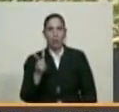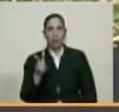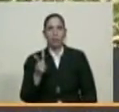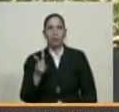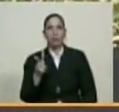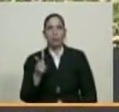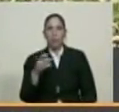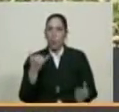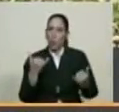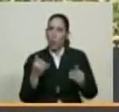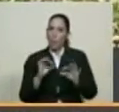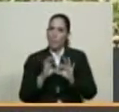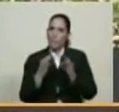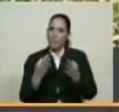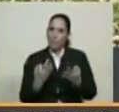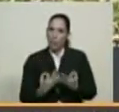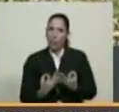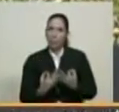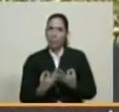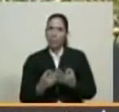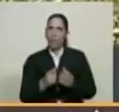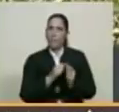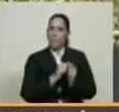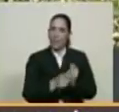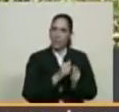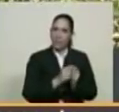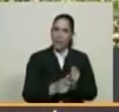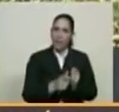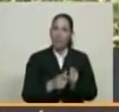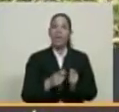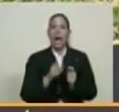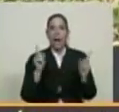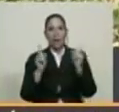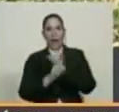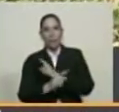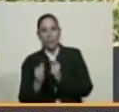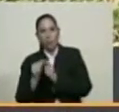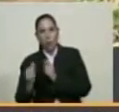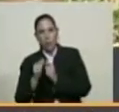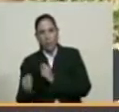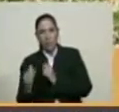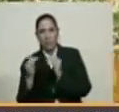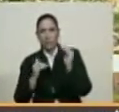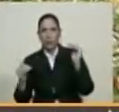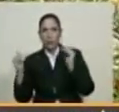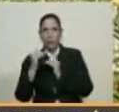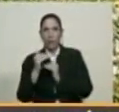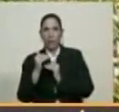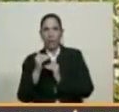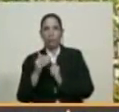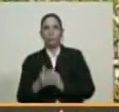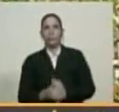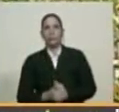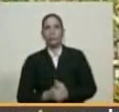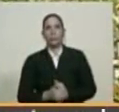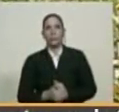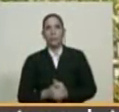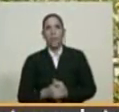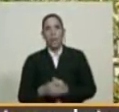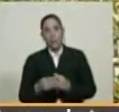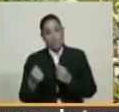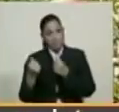la actual familia de billetes con el bolívar soberano. Igualmente, ha destacado que en el caso del papel moneda de